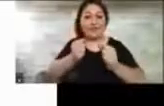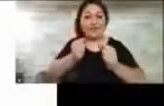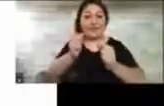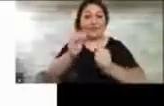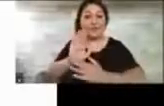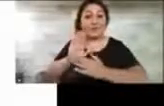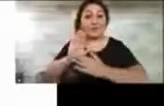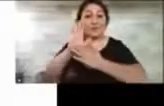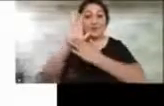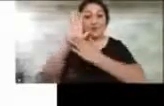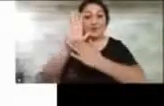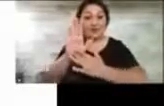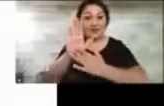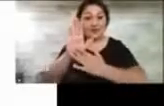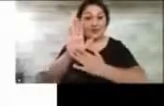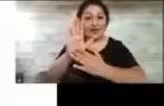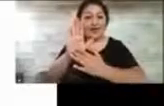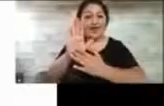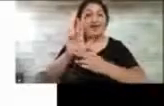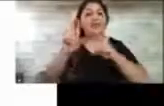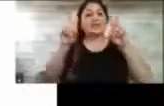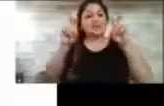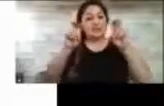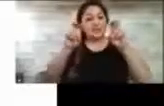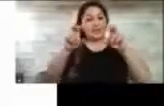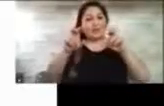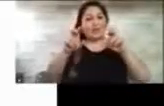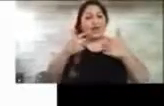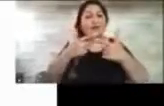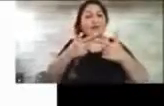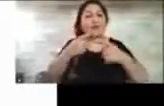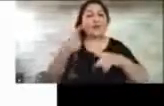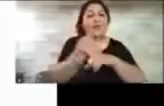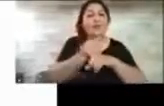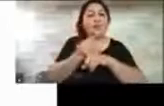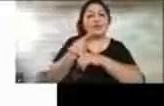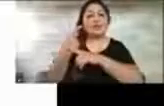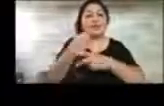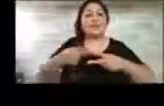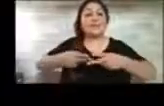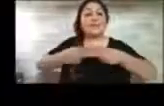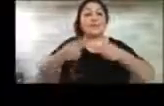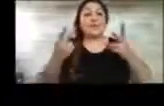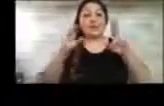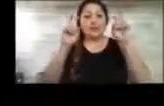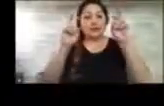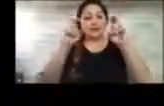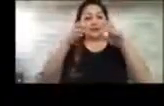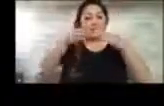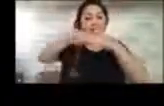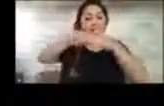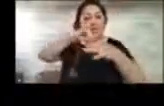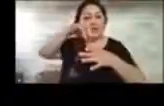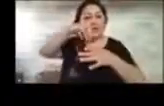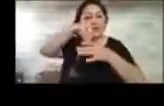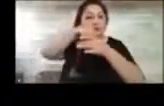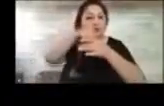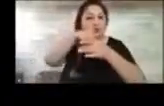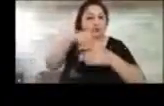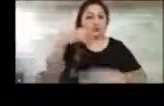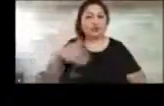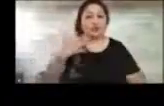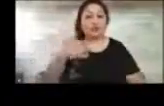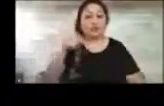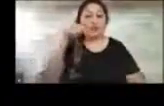poder instalar en la mesa y en la discusión pública estos temas tan relevantes referidos a la inclusión. Hoy yo quiero hablar de